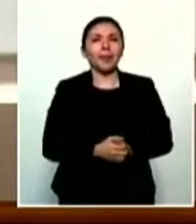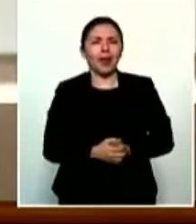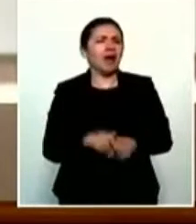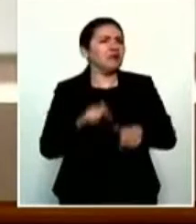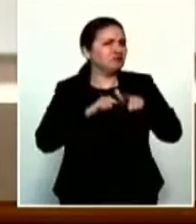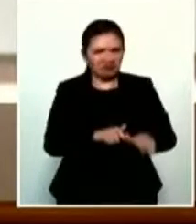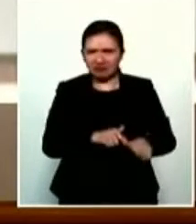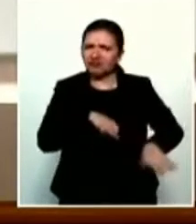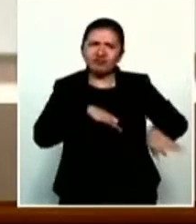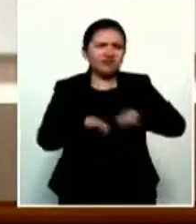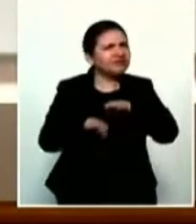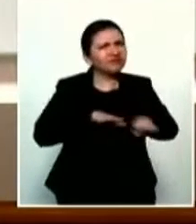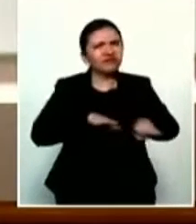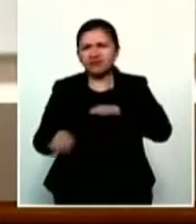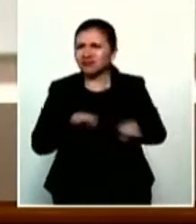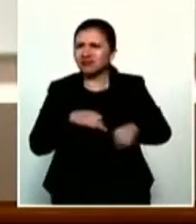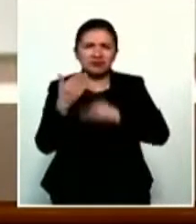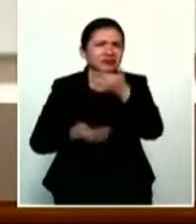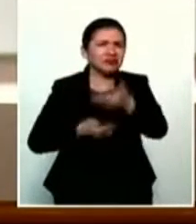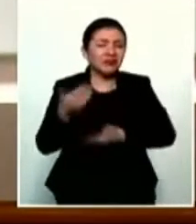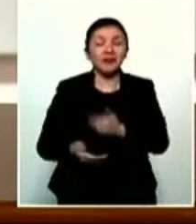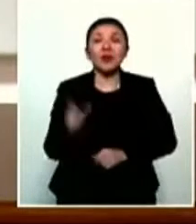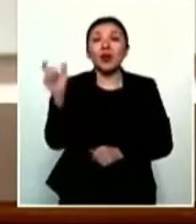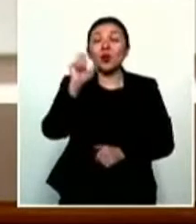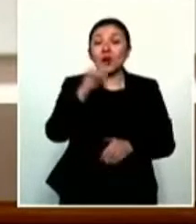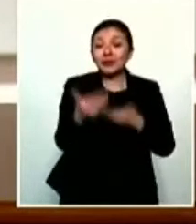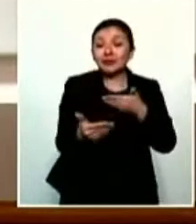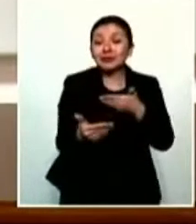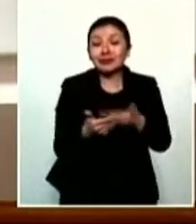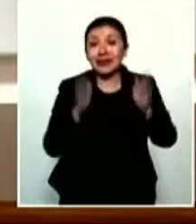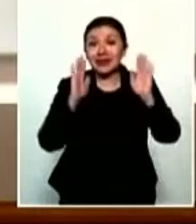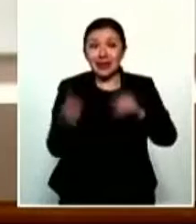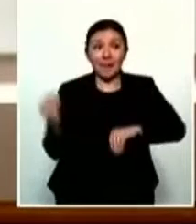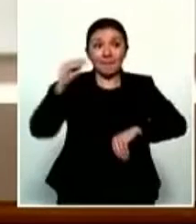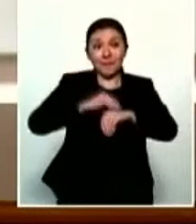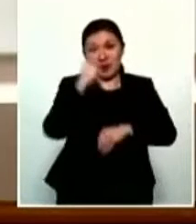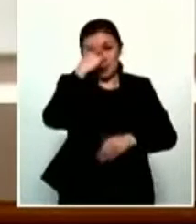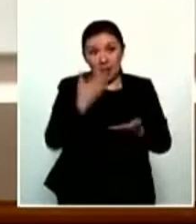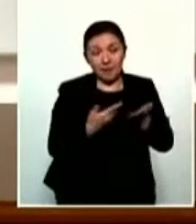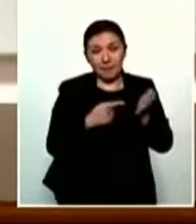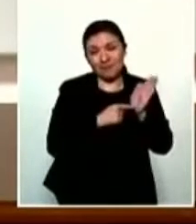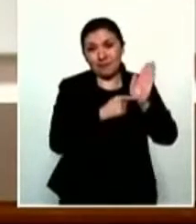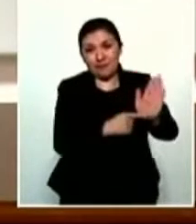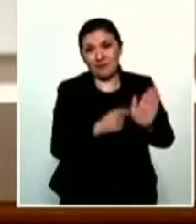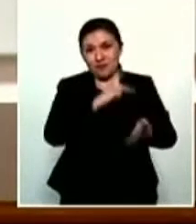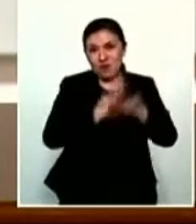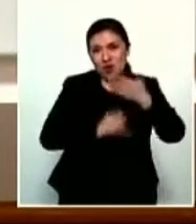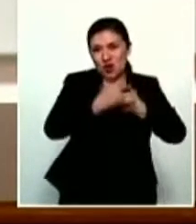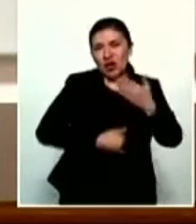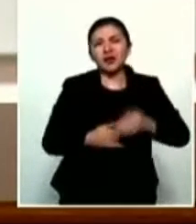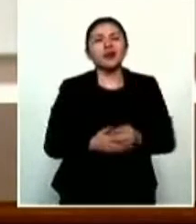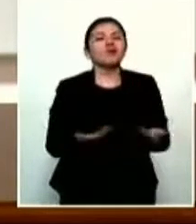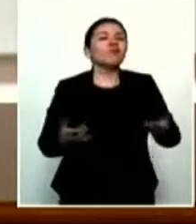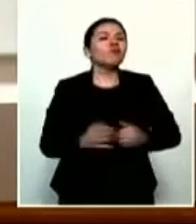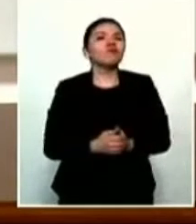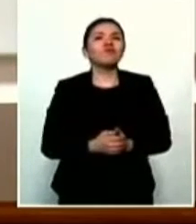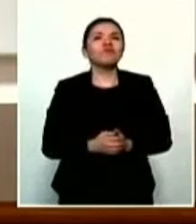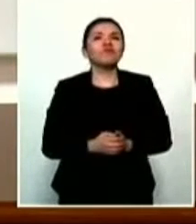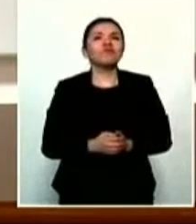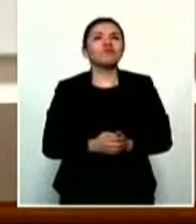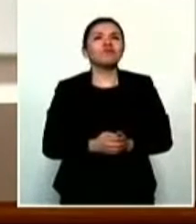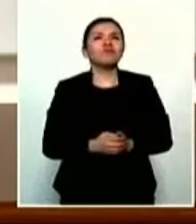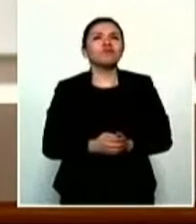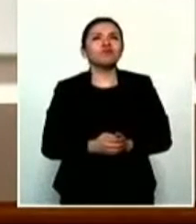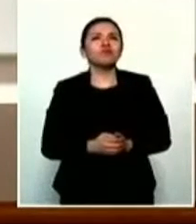Seguimos trabajando y ya previo a presentar el proyecto, por una cuestión